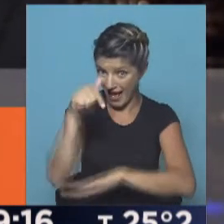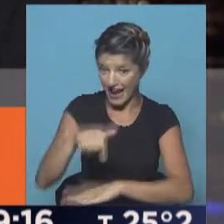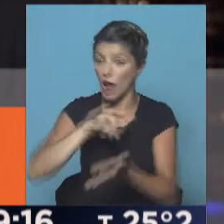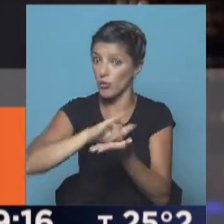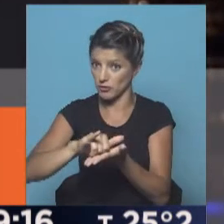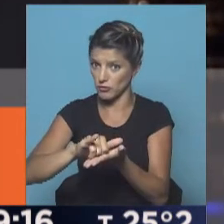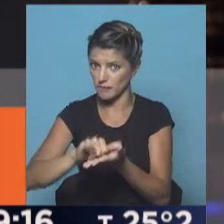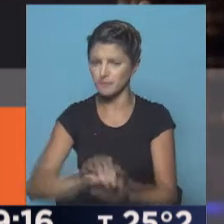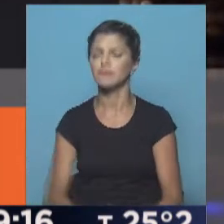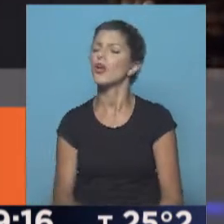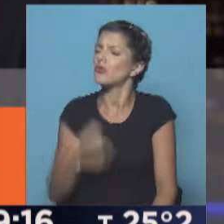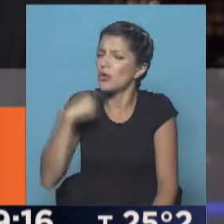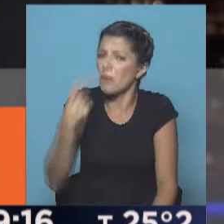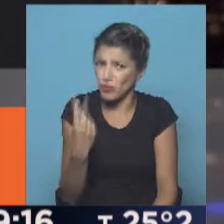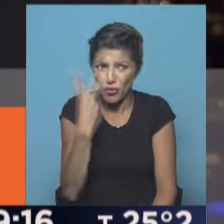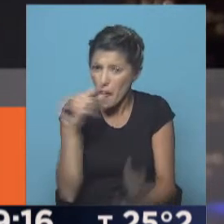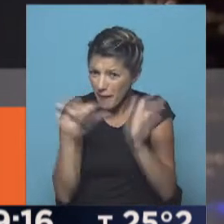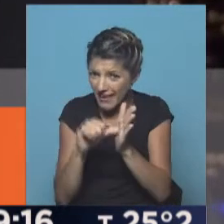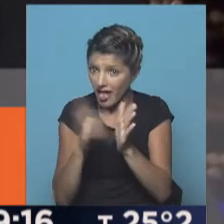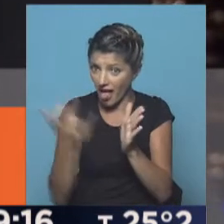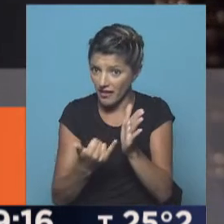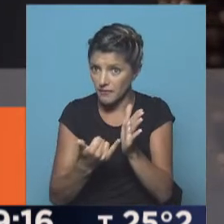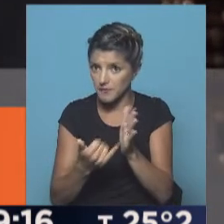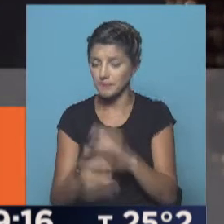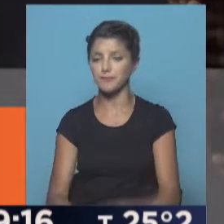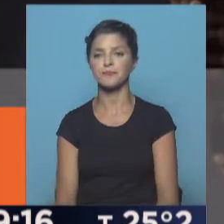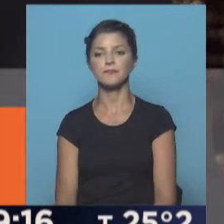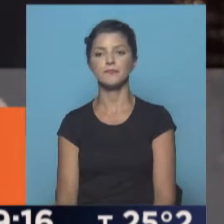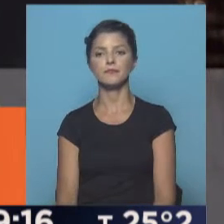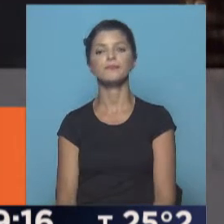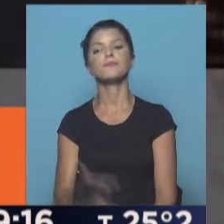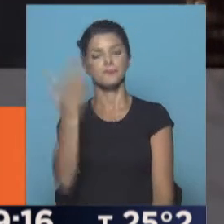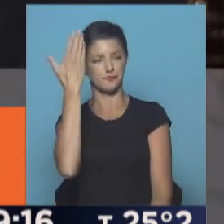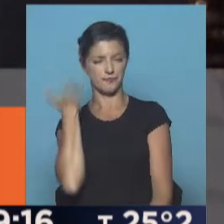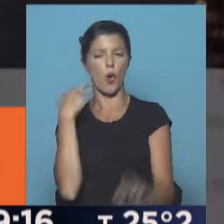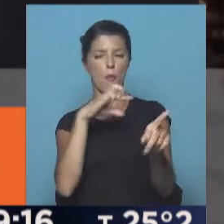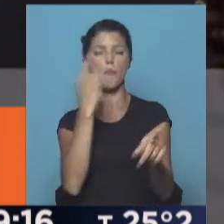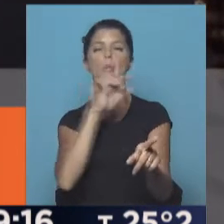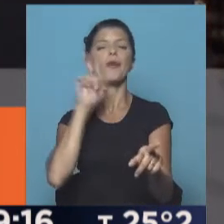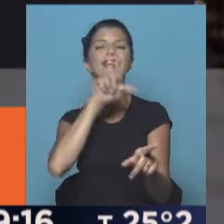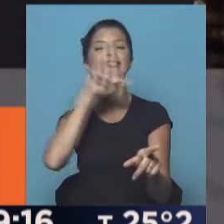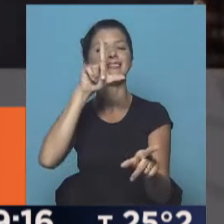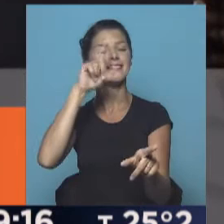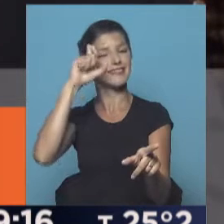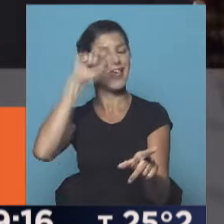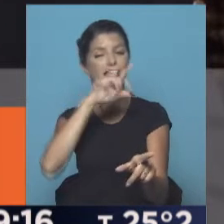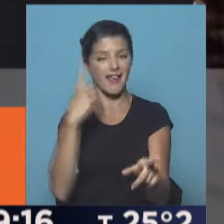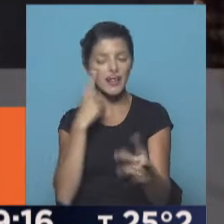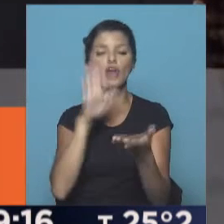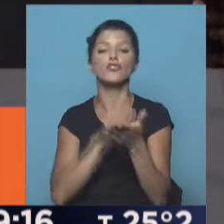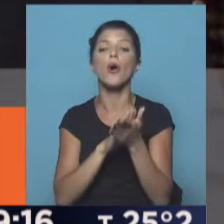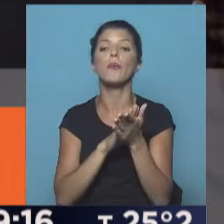dos países? Bueno, retomando un poco lo que decía Gabriel Puricelli en el análisis del corte de los votos,